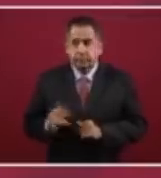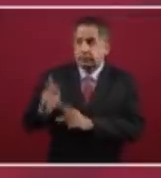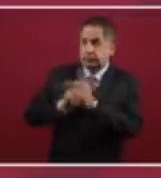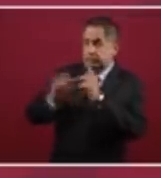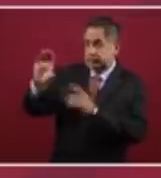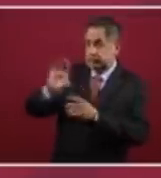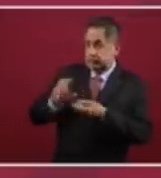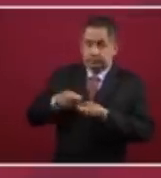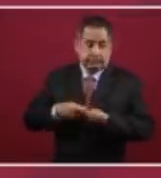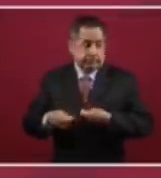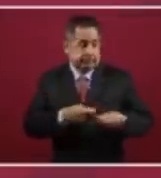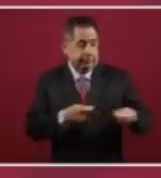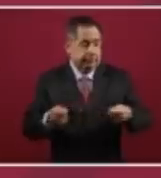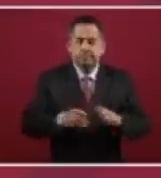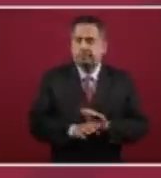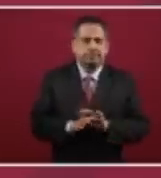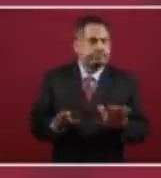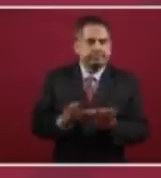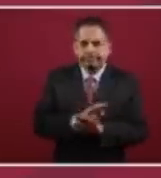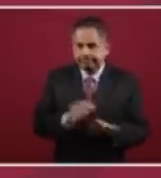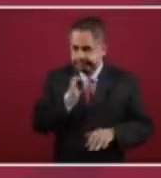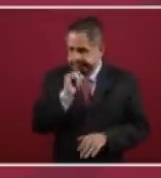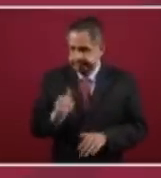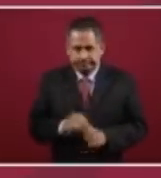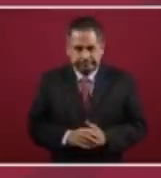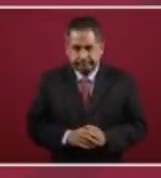crédito o